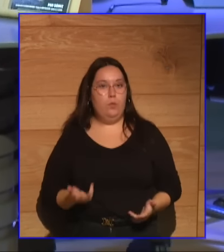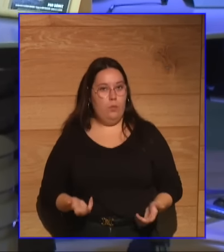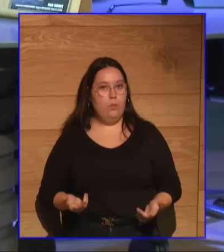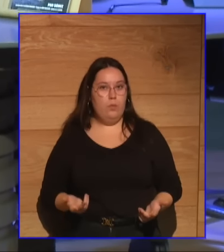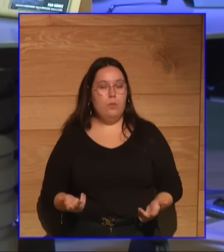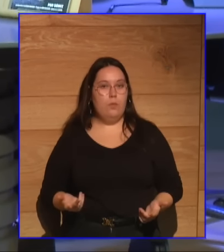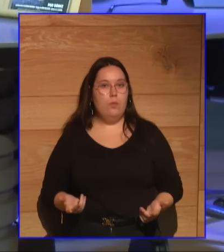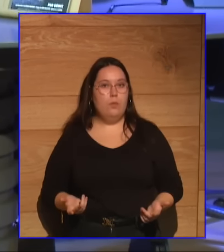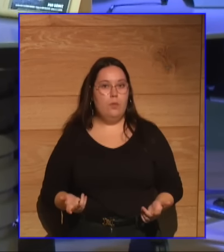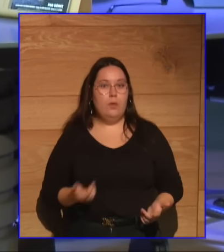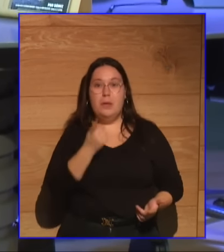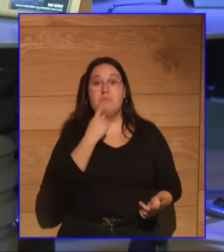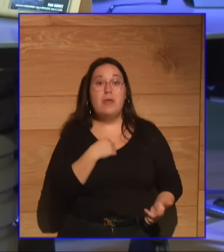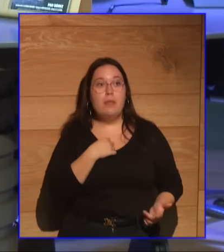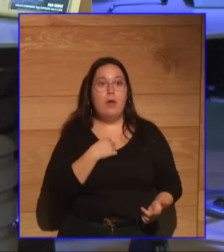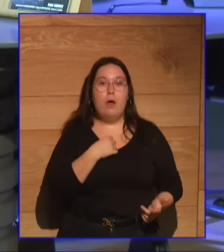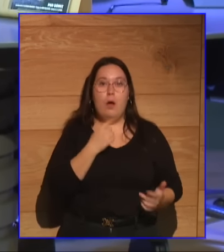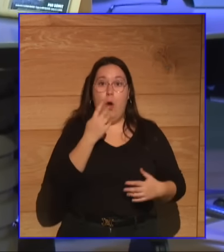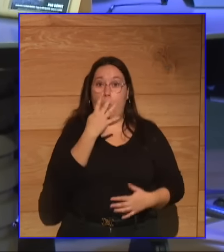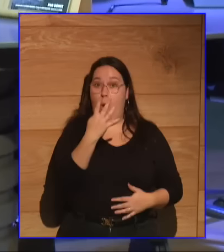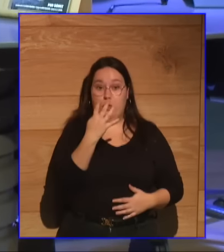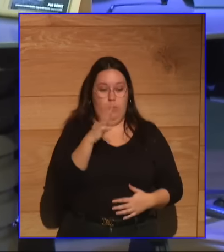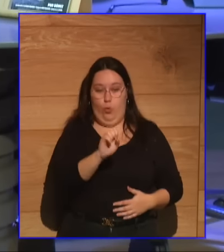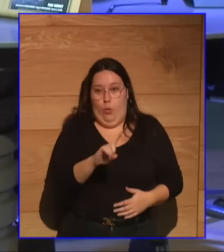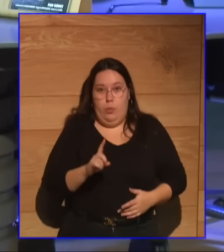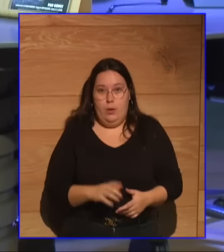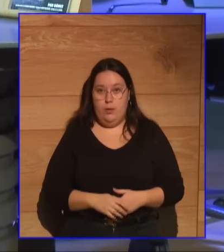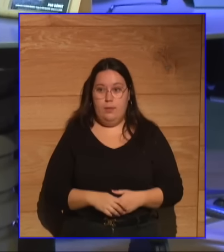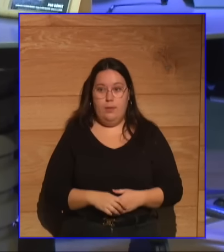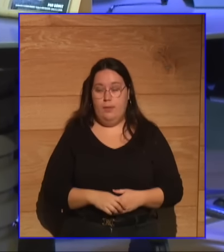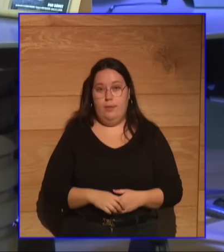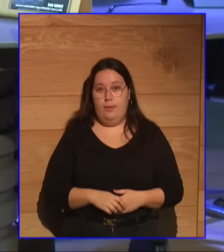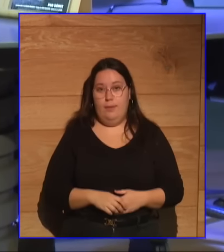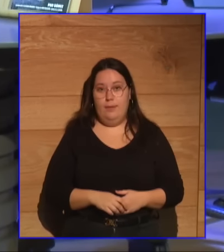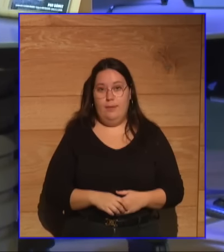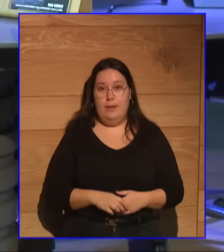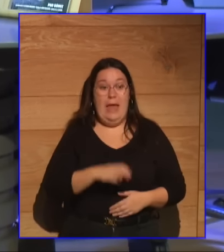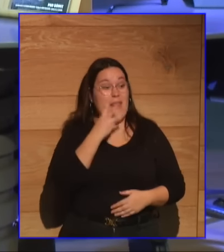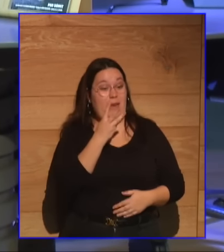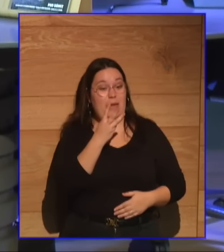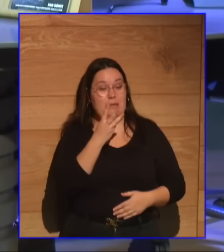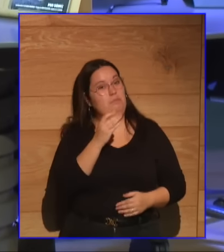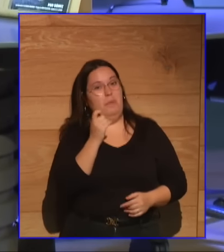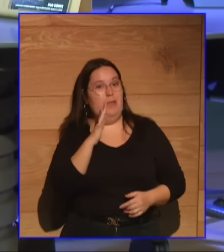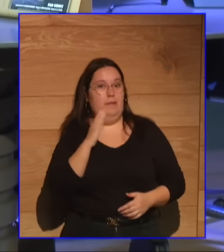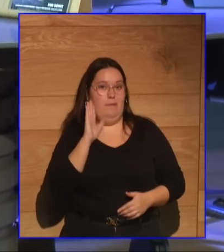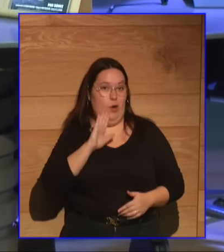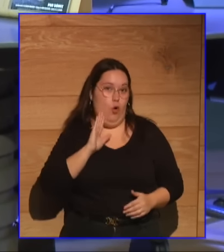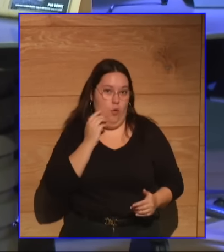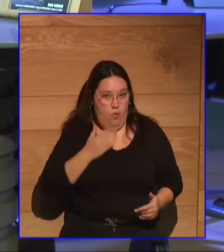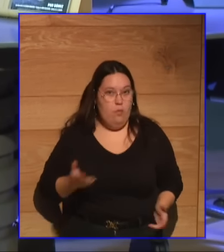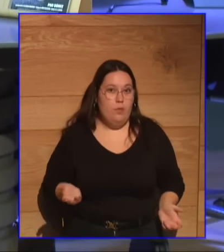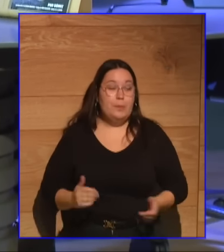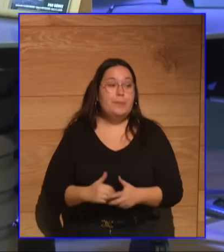Y según os decía, digo, me parece que cuatro no voy a comprar. y tres no, me parece insultante. No, yo